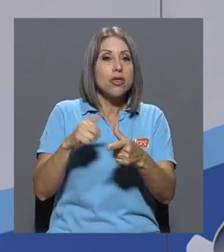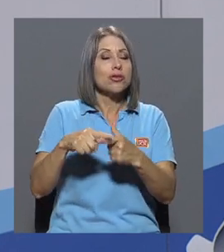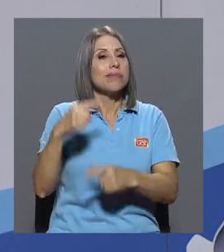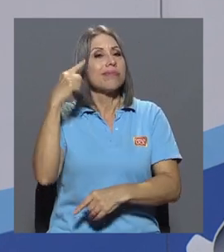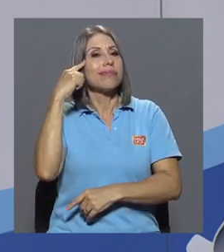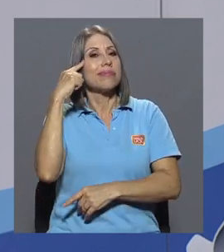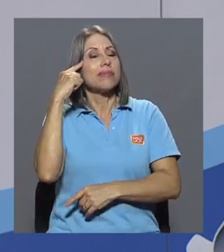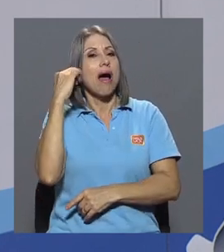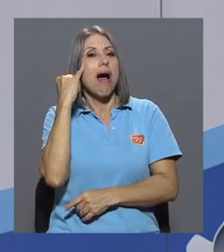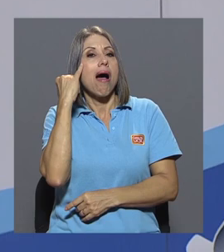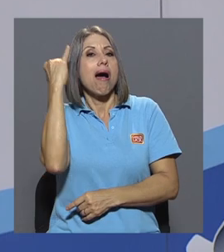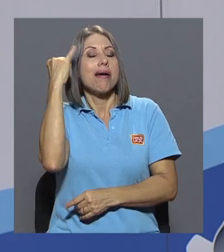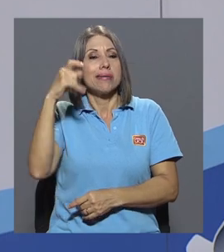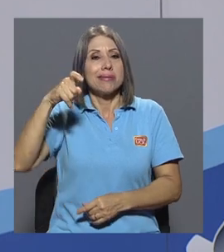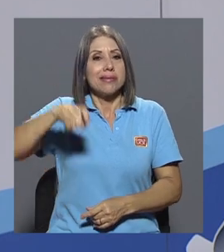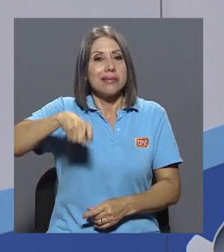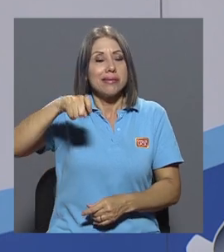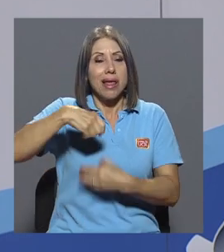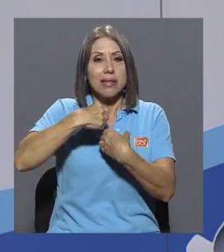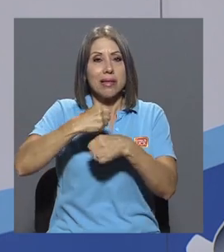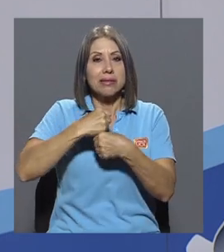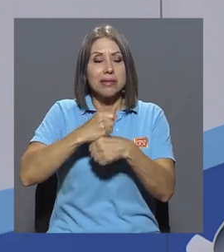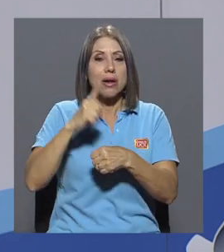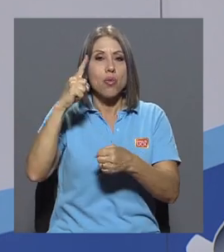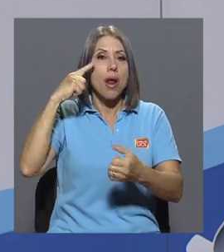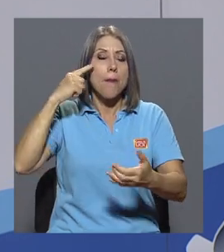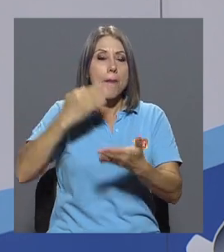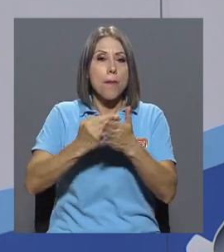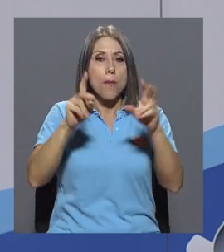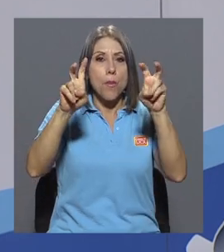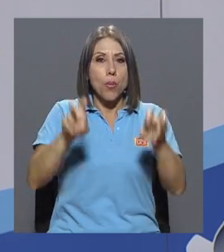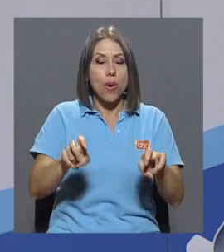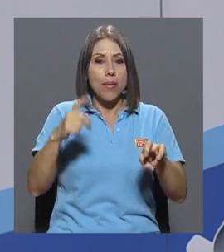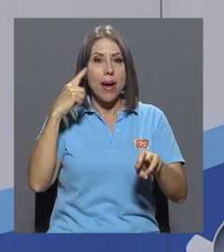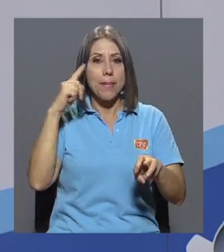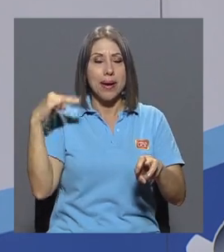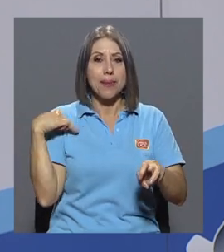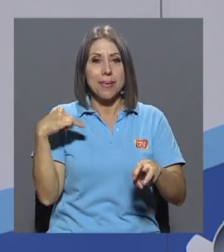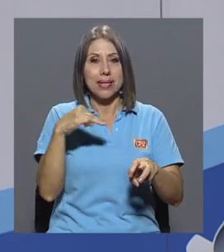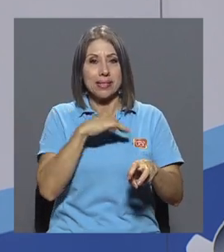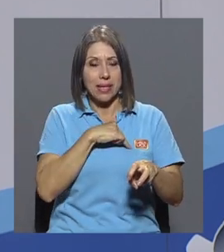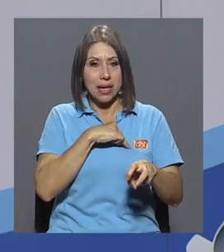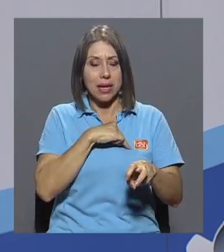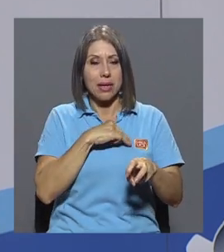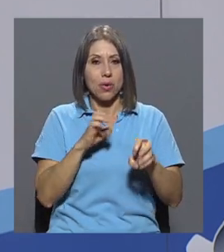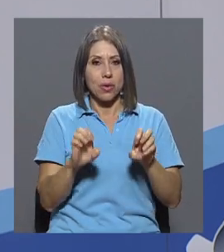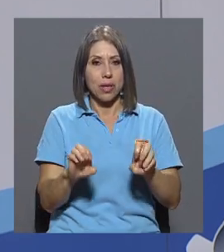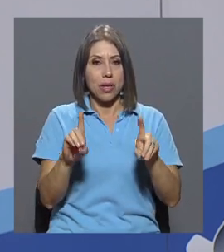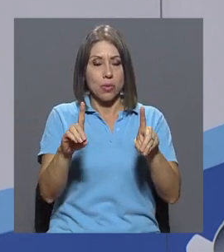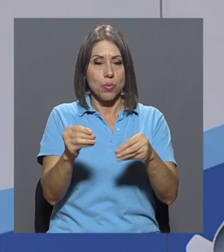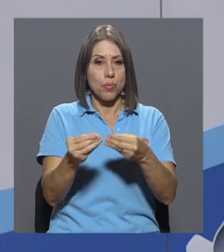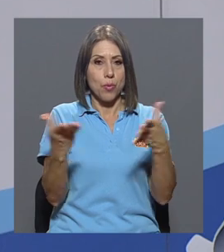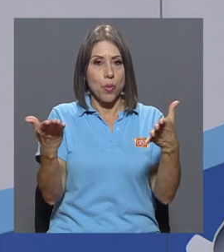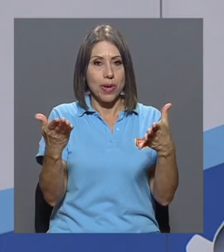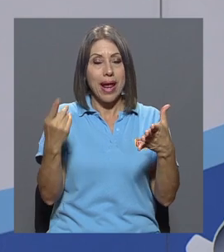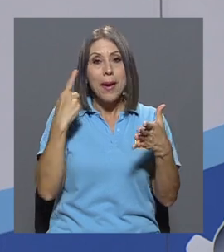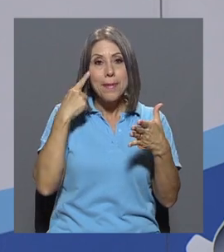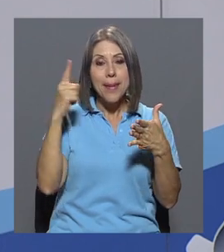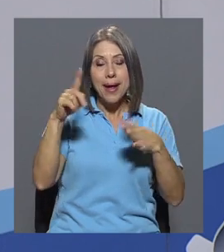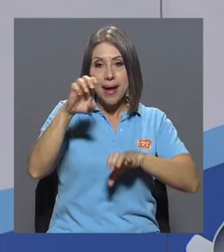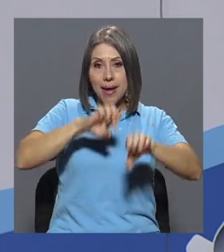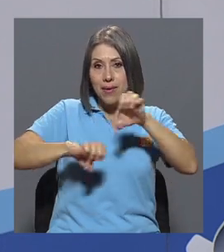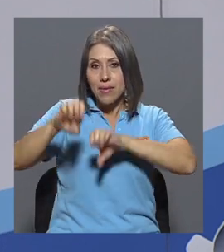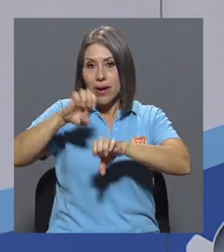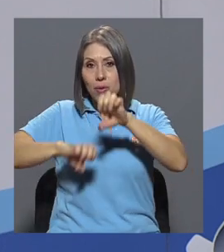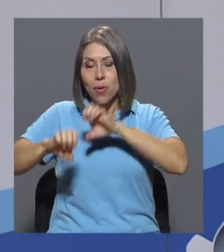de crear una prueba para el ministerio público en el que se evaluará a estas